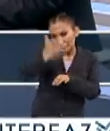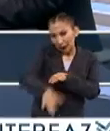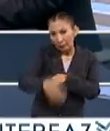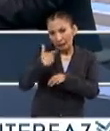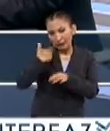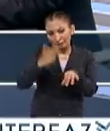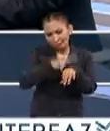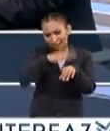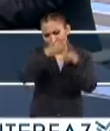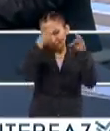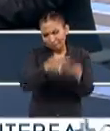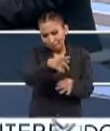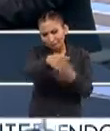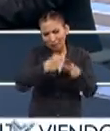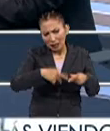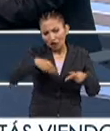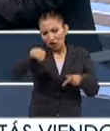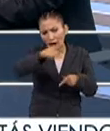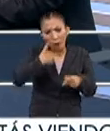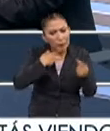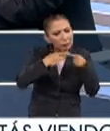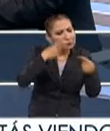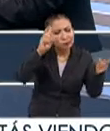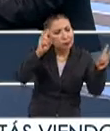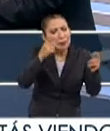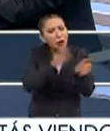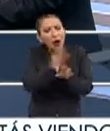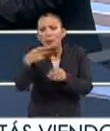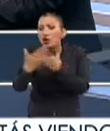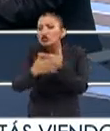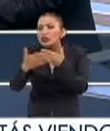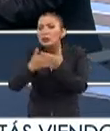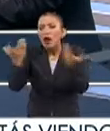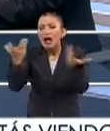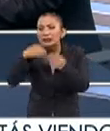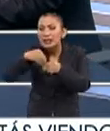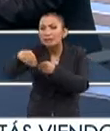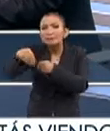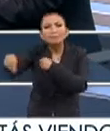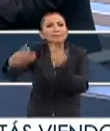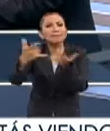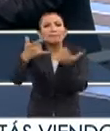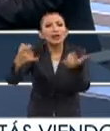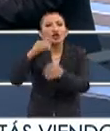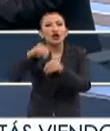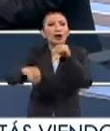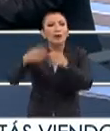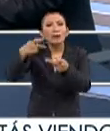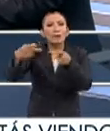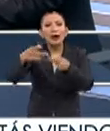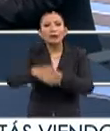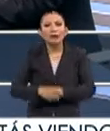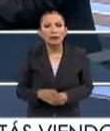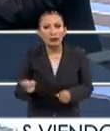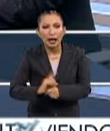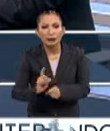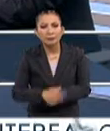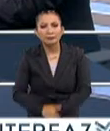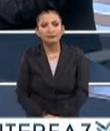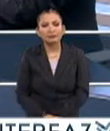mayor calificados, todo este valiosísimo contenido que va formando parte del acervo que ustedes están construyendo día con